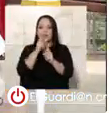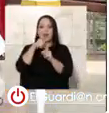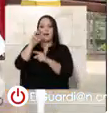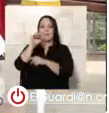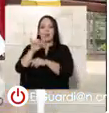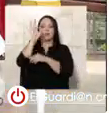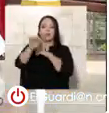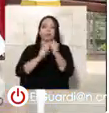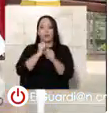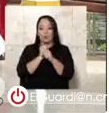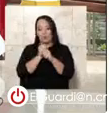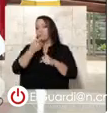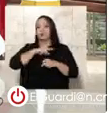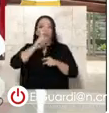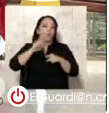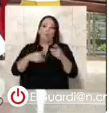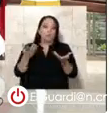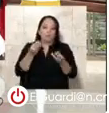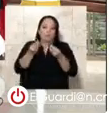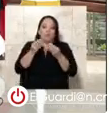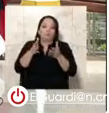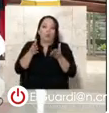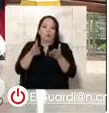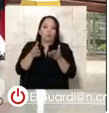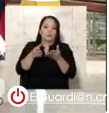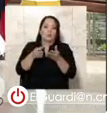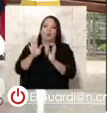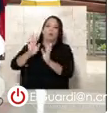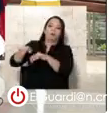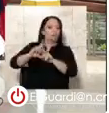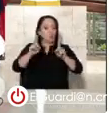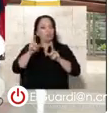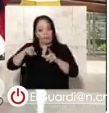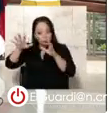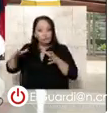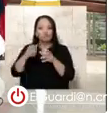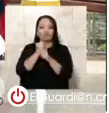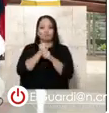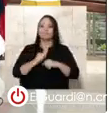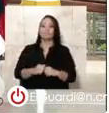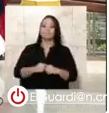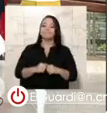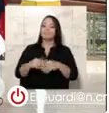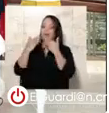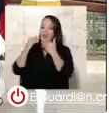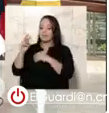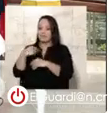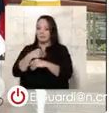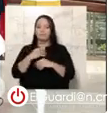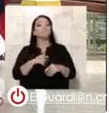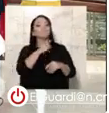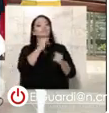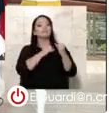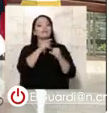próximo año, y no podemos dejar a los productores atrás. Hay que seguirlos acompañando en este proceso. Fernando, señor viceministro, gracias. Finalmente, Alejandro